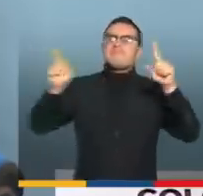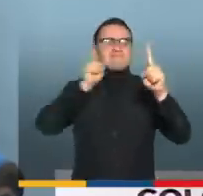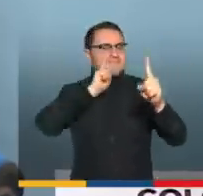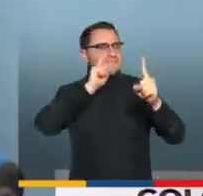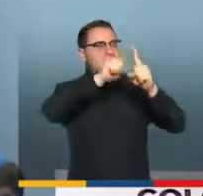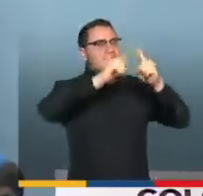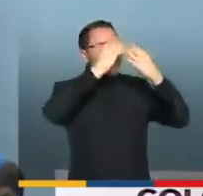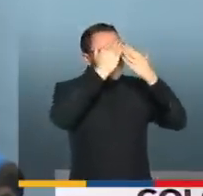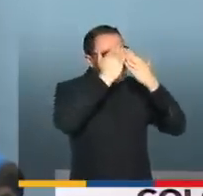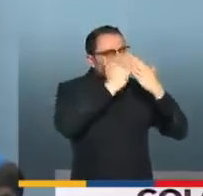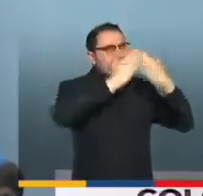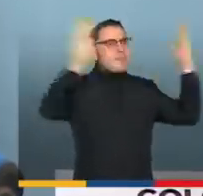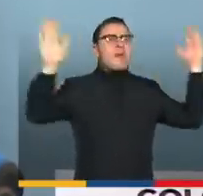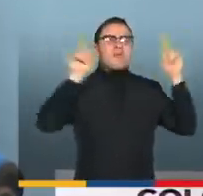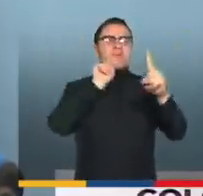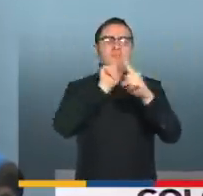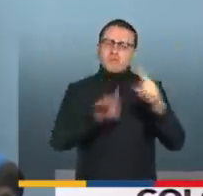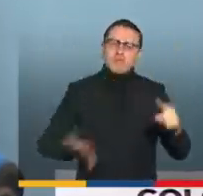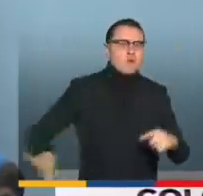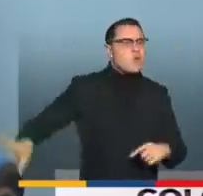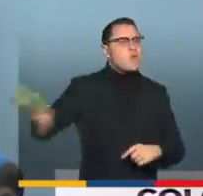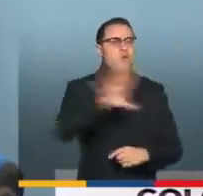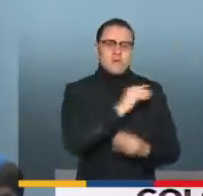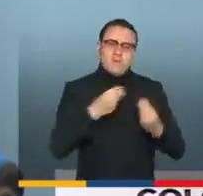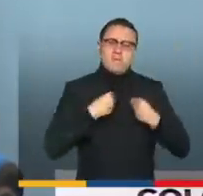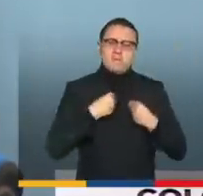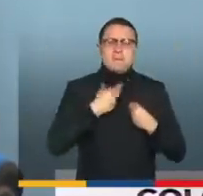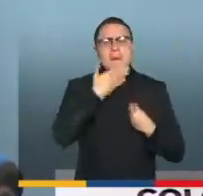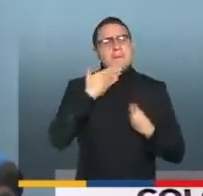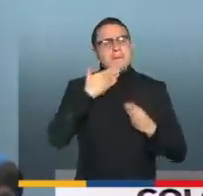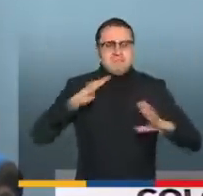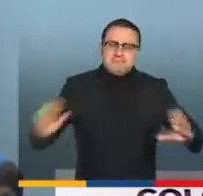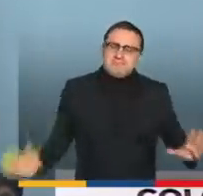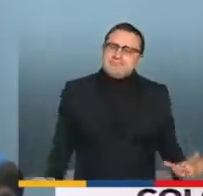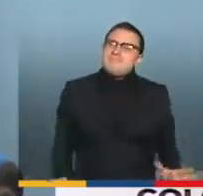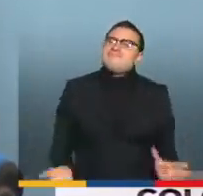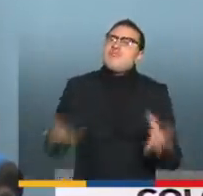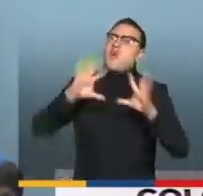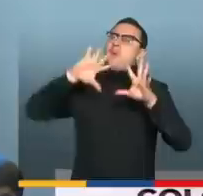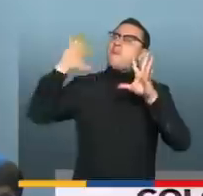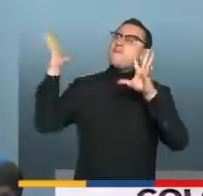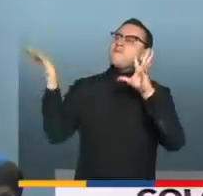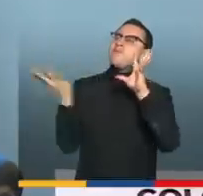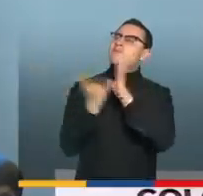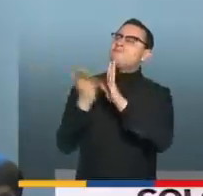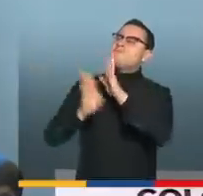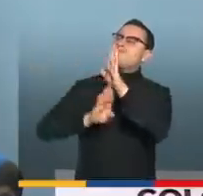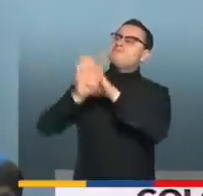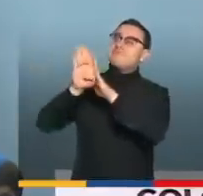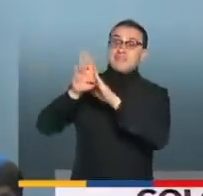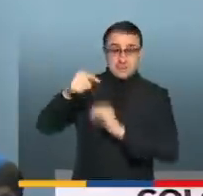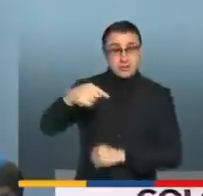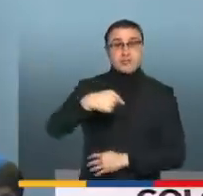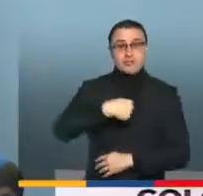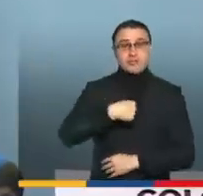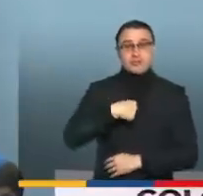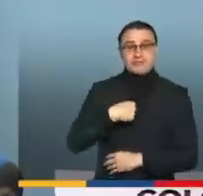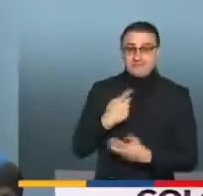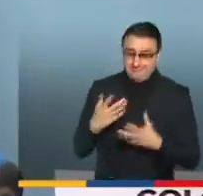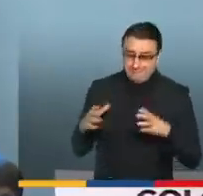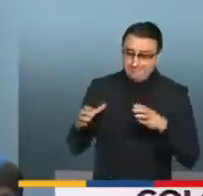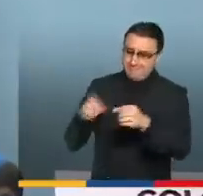democracia, por un mejor vivir, por un mundo mejor. Yo hago parte de esa corriente.